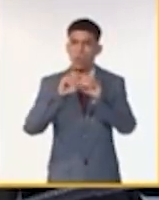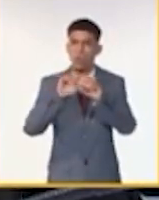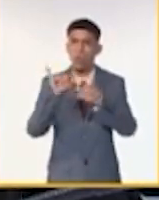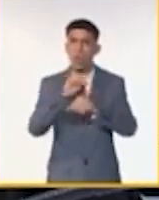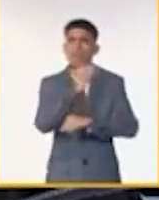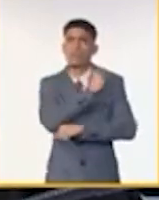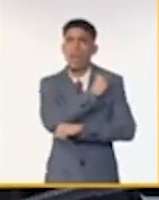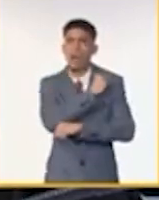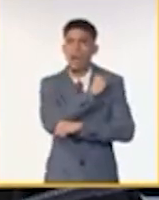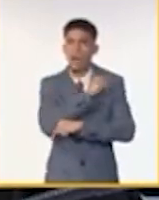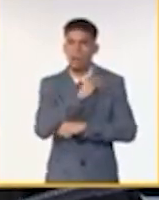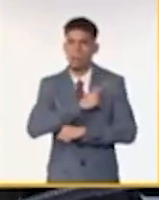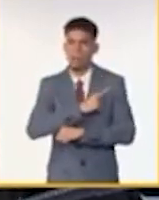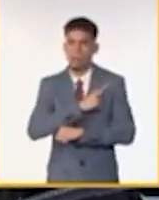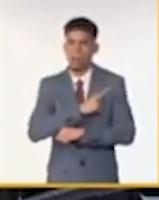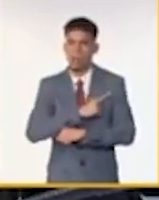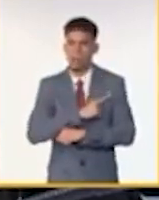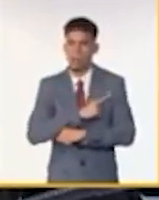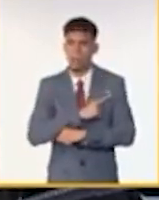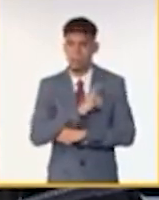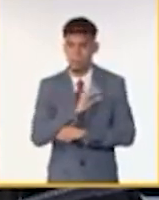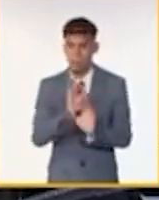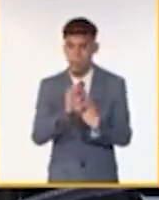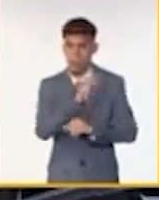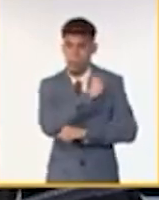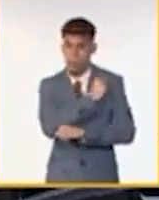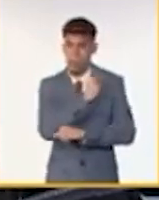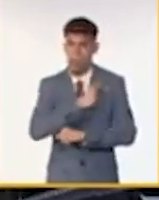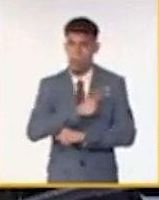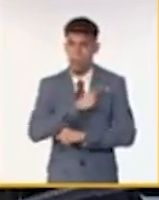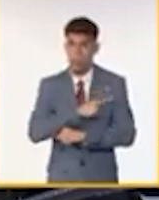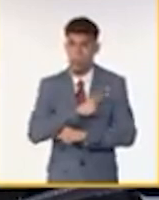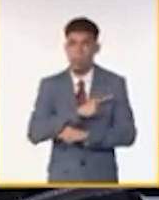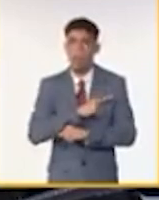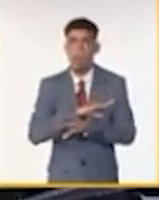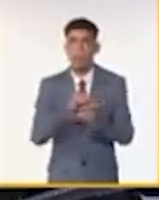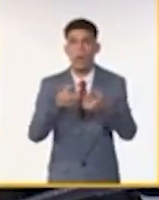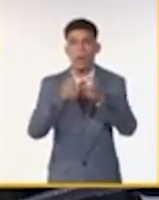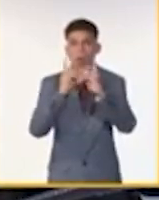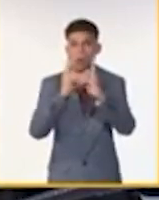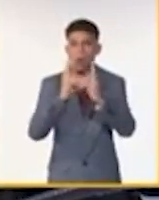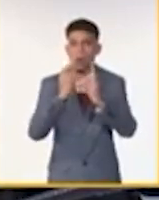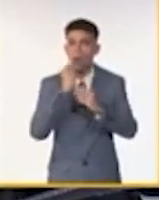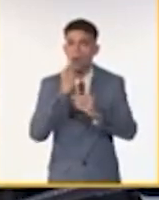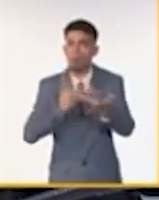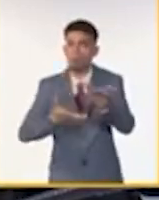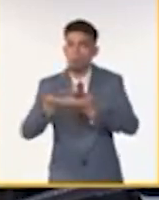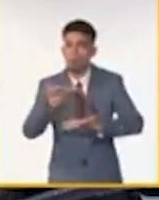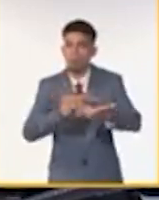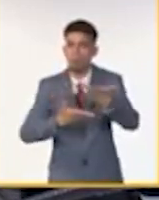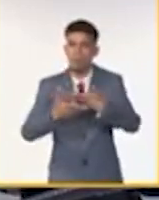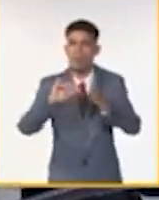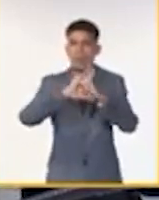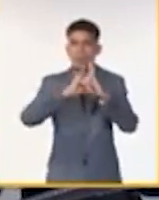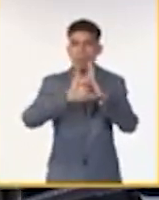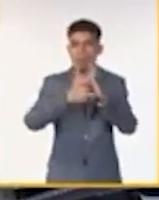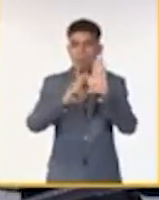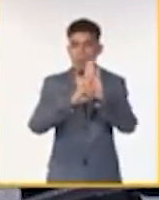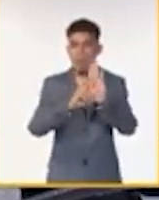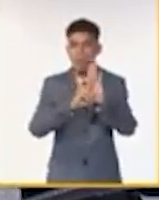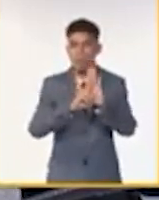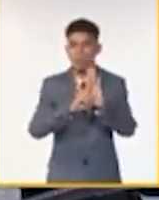a reuniones de trabajo y de estudio para discutir los proyectos de leyes que ya previamente la